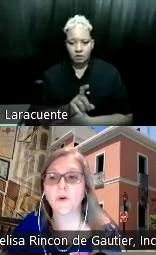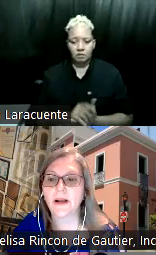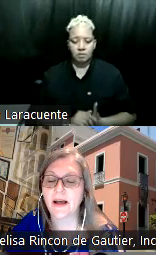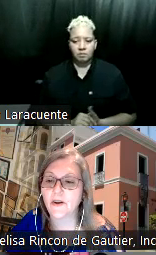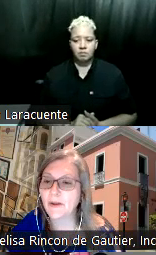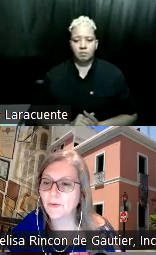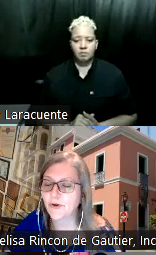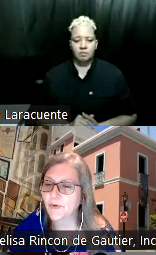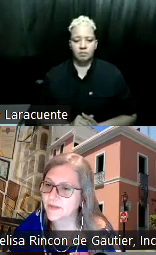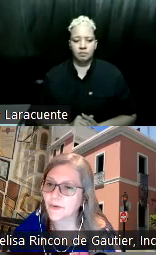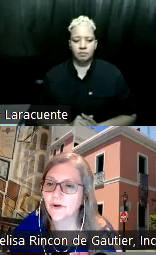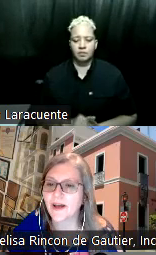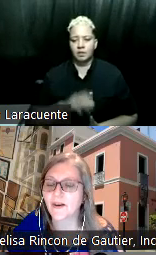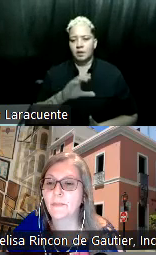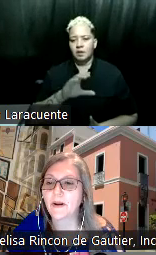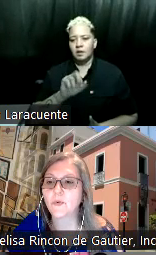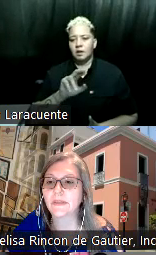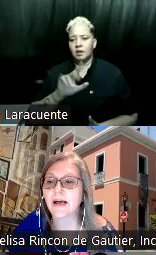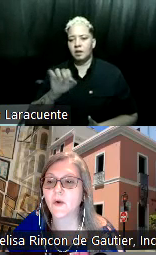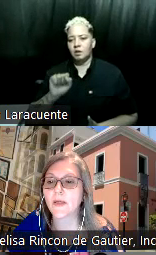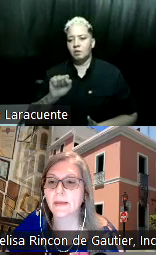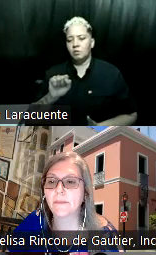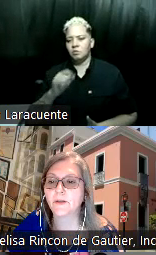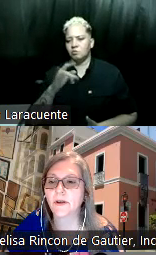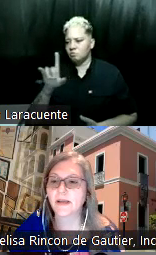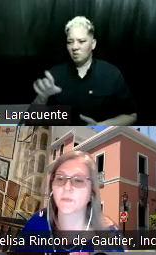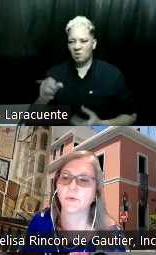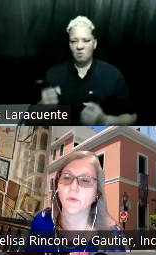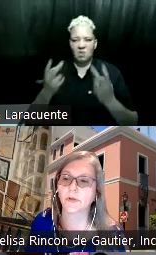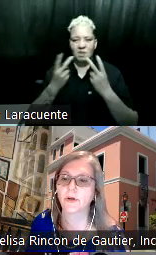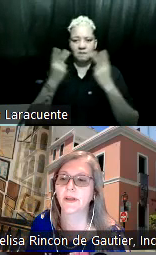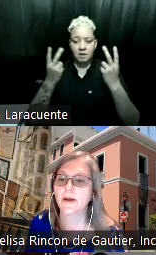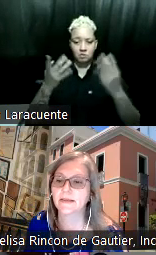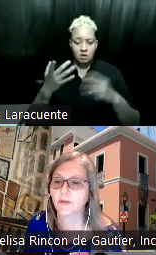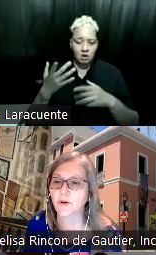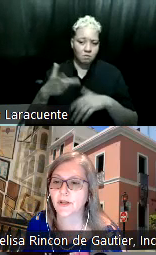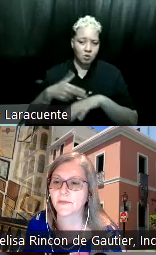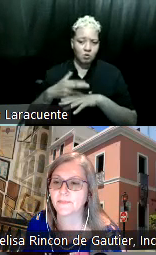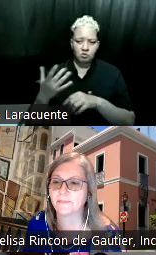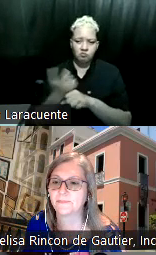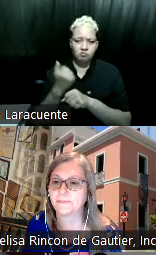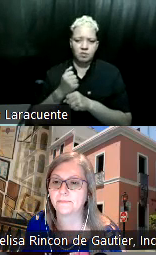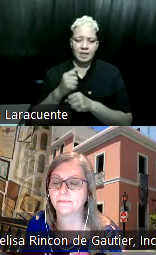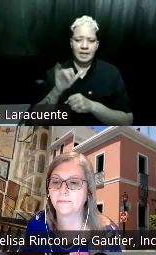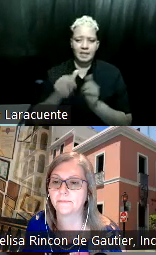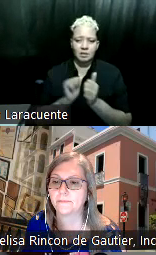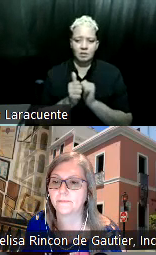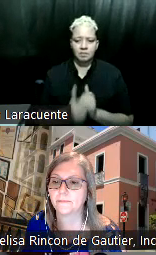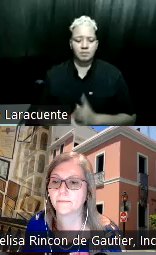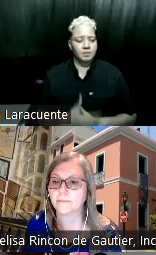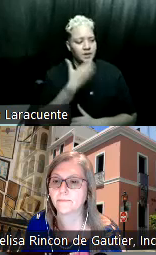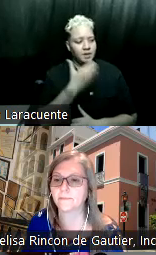Sí, tenemos Carlos Almodóvar. Saludos, Carlos. Pregunta, Sí, ¿cuántas victorias obtuvo Puerto Rico en ese torneo?